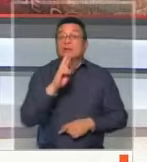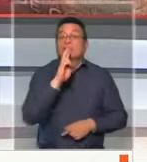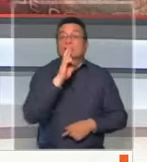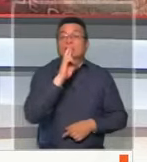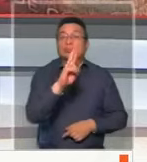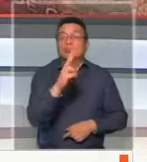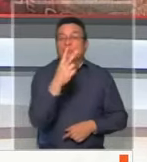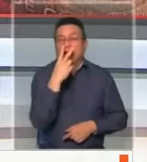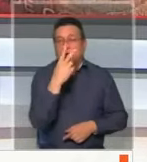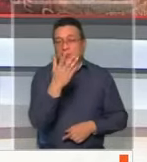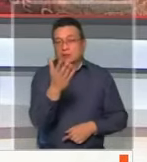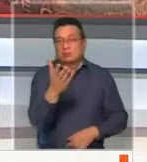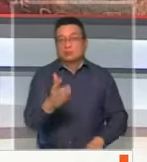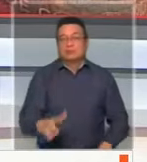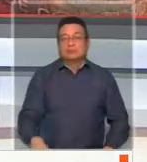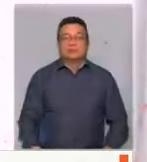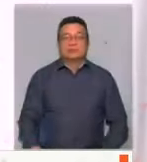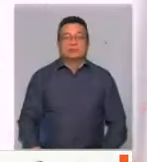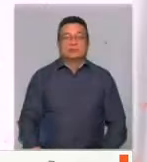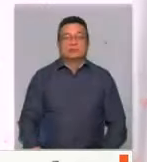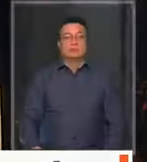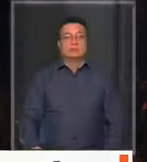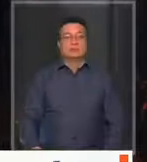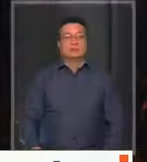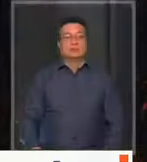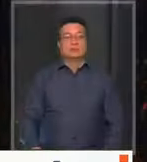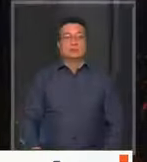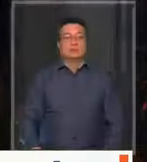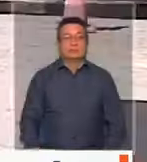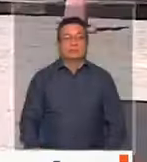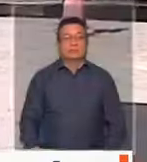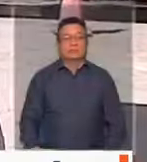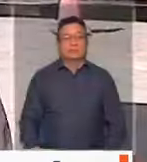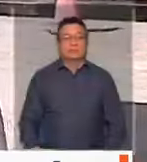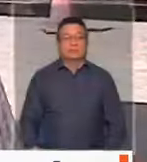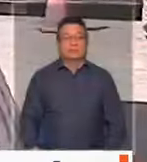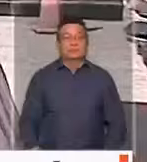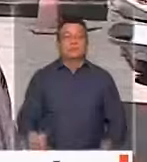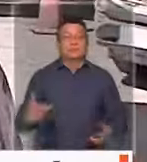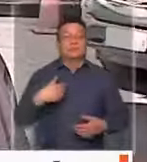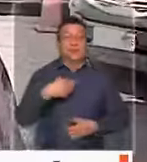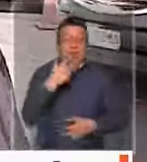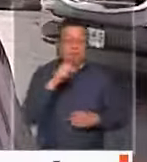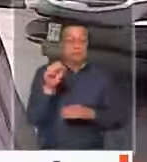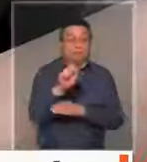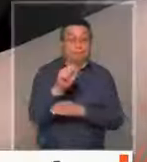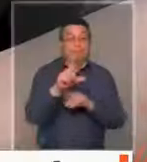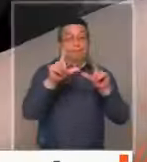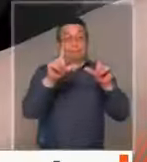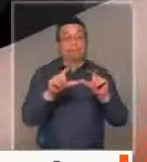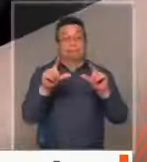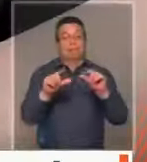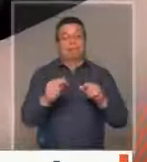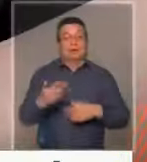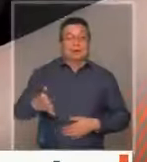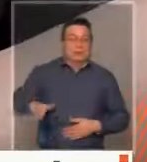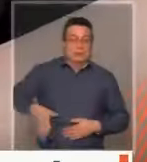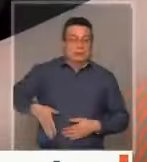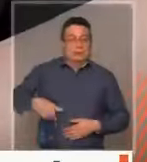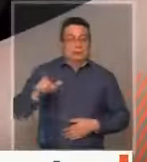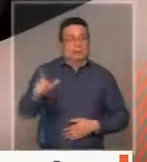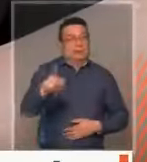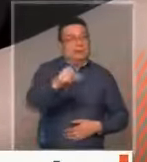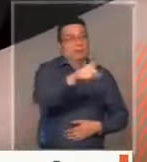en la nota va a tener que andar mucho menos que antes el bolsillo de la gente